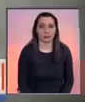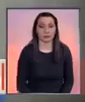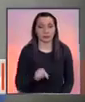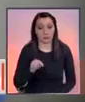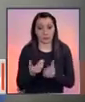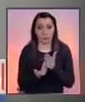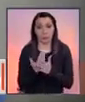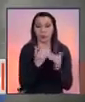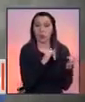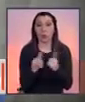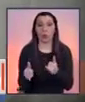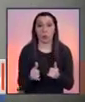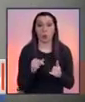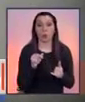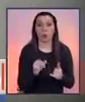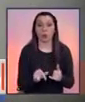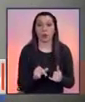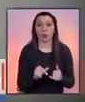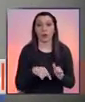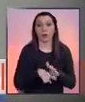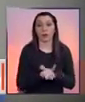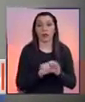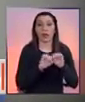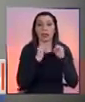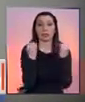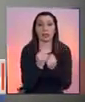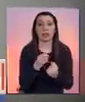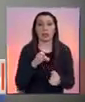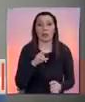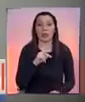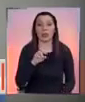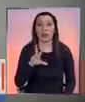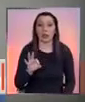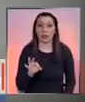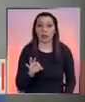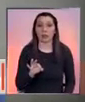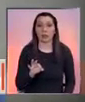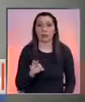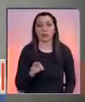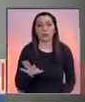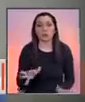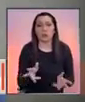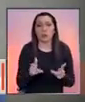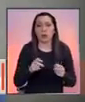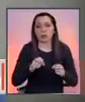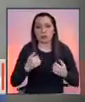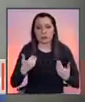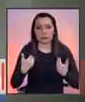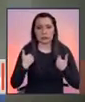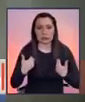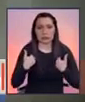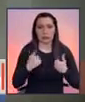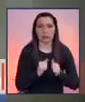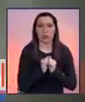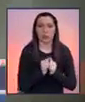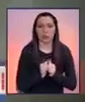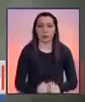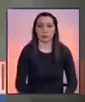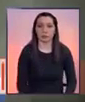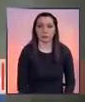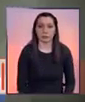Mañana el jugador brasileño concurrió al estadio de Pedreros y realizó un solo entrenamiento junto a sus nuevos compañeros.